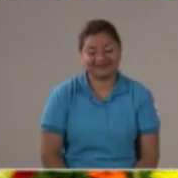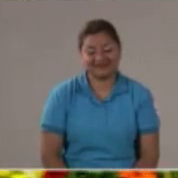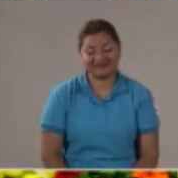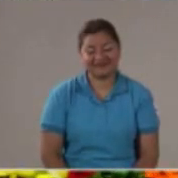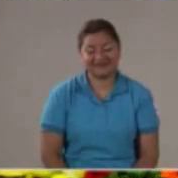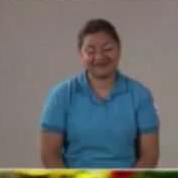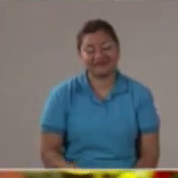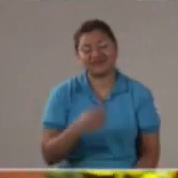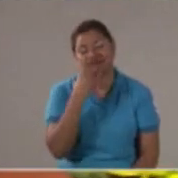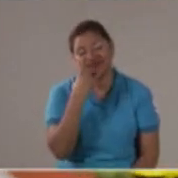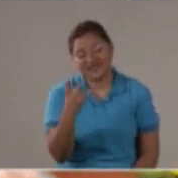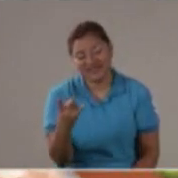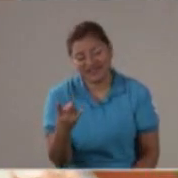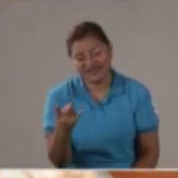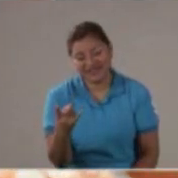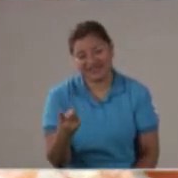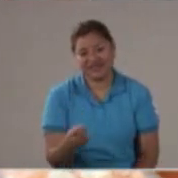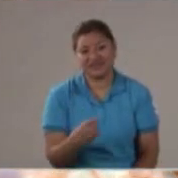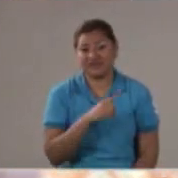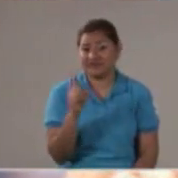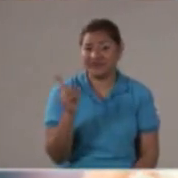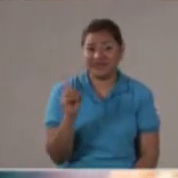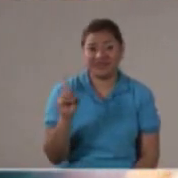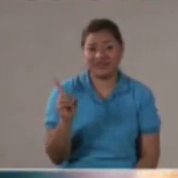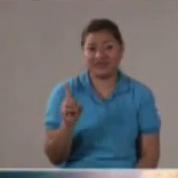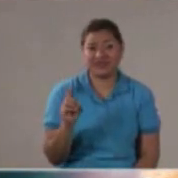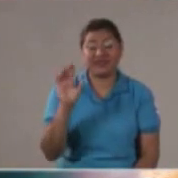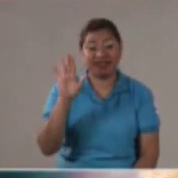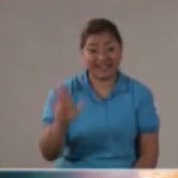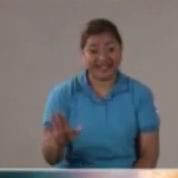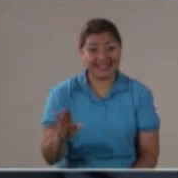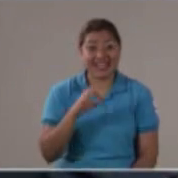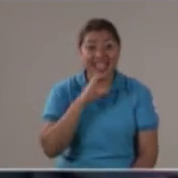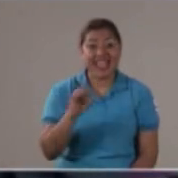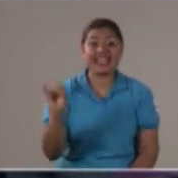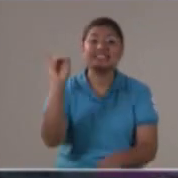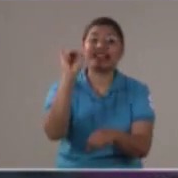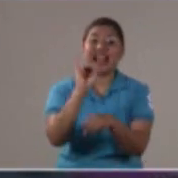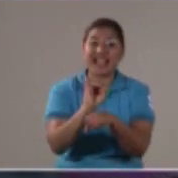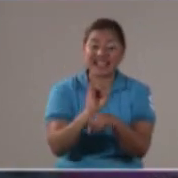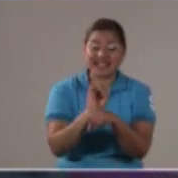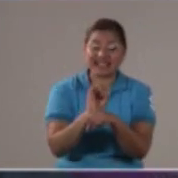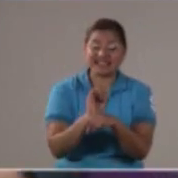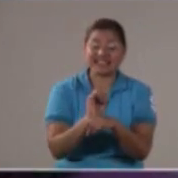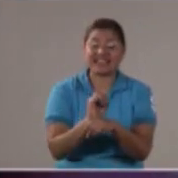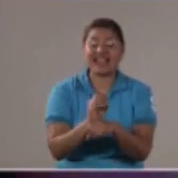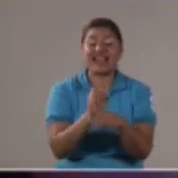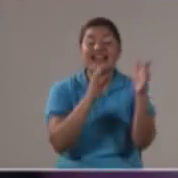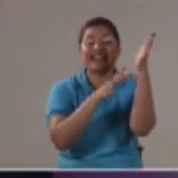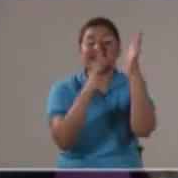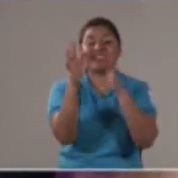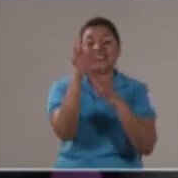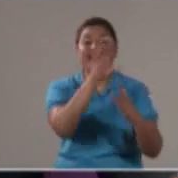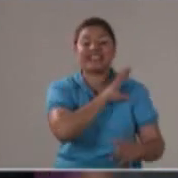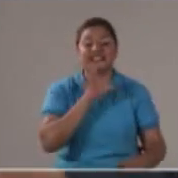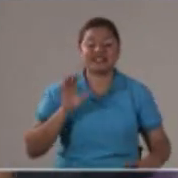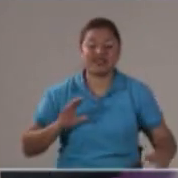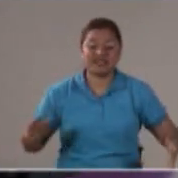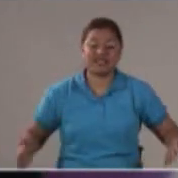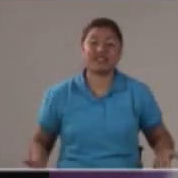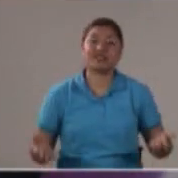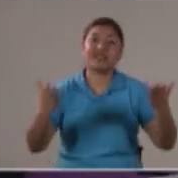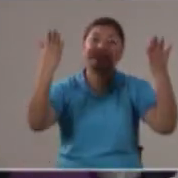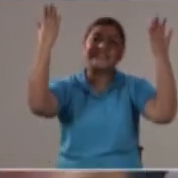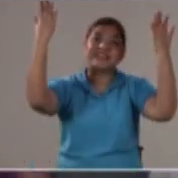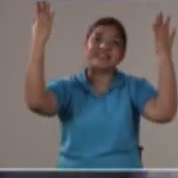No, perdone, pero esta no es cantina. Esta es la iglesia del Señor Jesucristo y aquí ofrecemos nuestro holocausto al